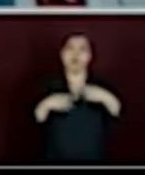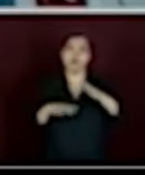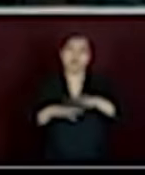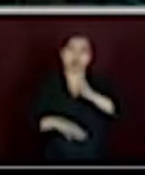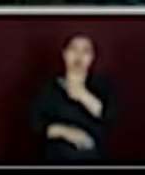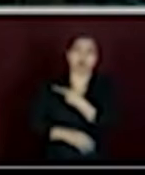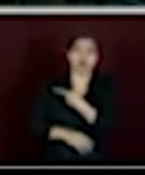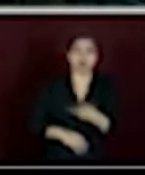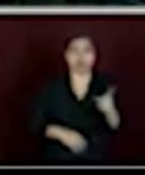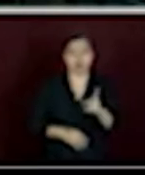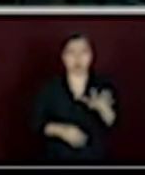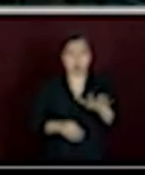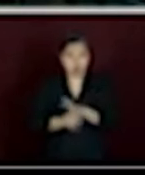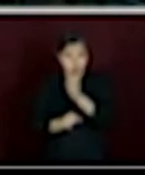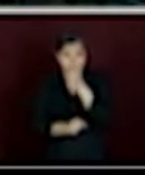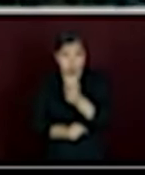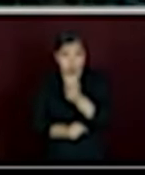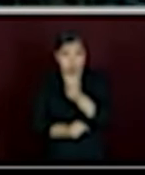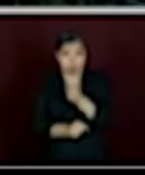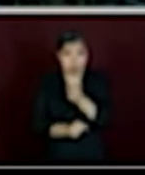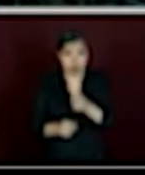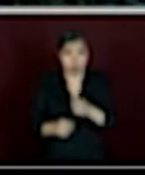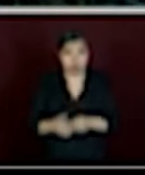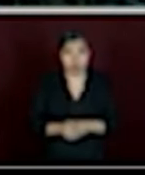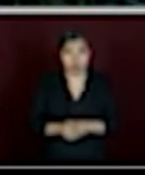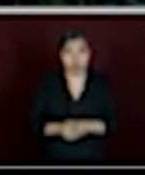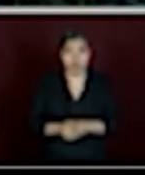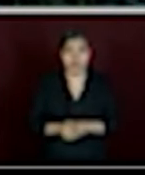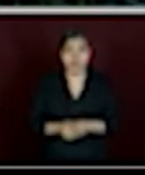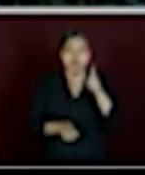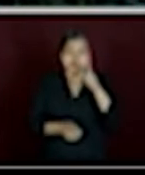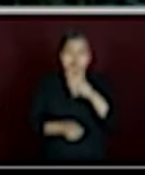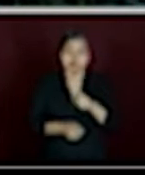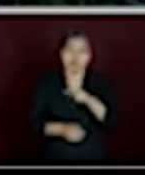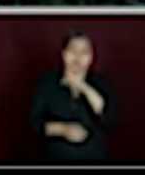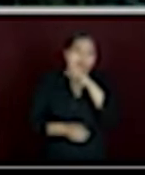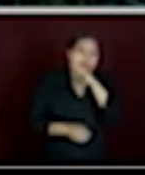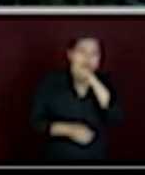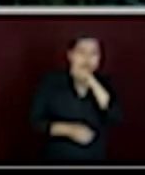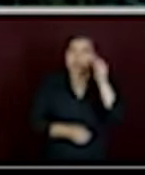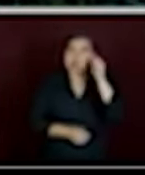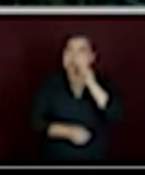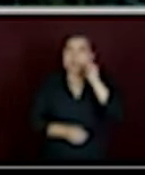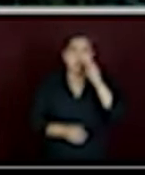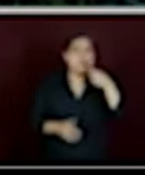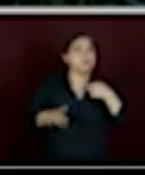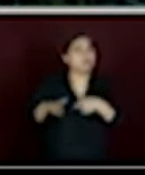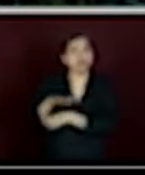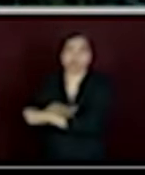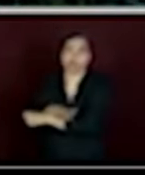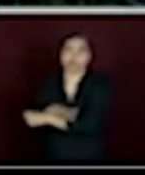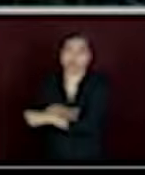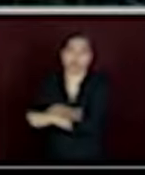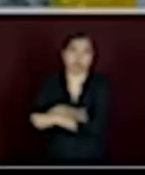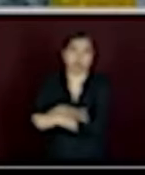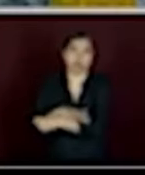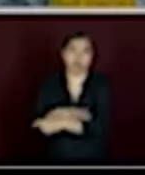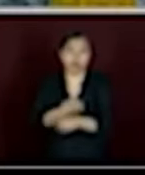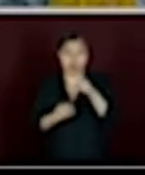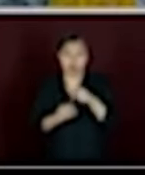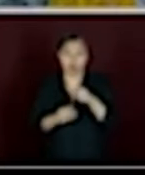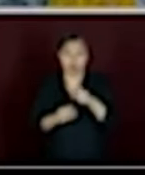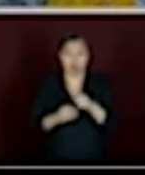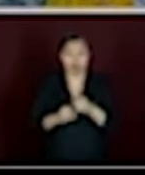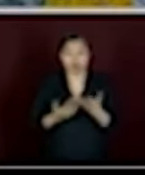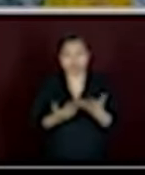urnas, será ese movimiento, ese ejercicio democrático, un referéndum, un plebiscito, una consulta